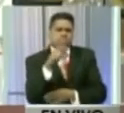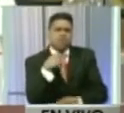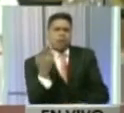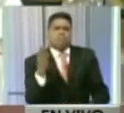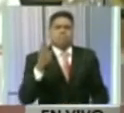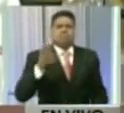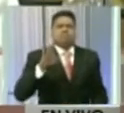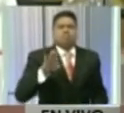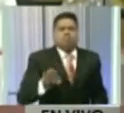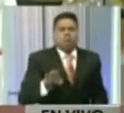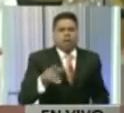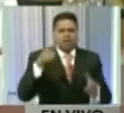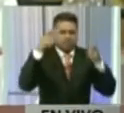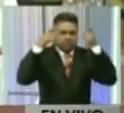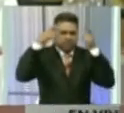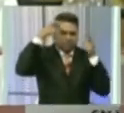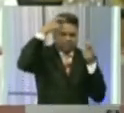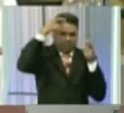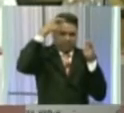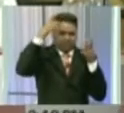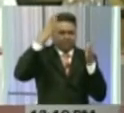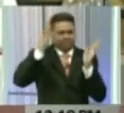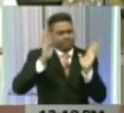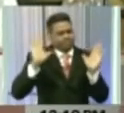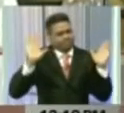muere Chávez.